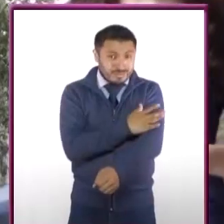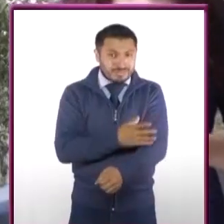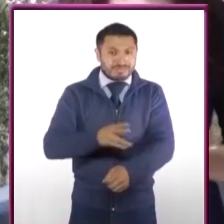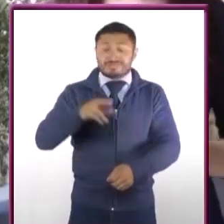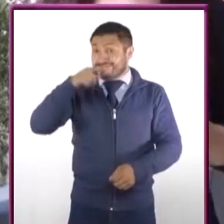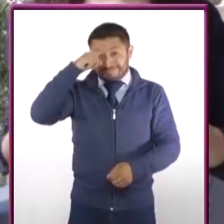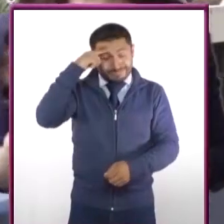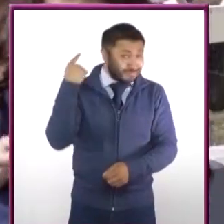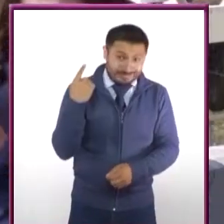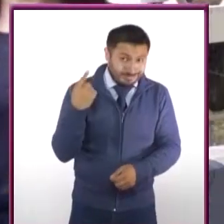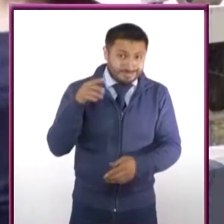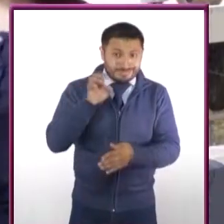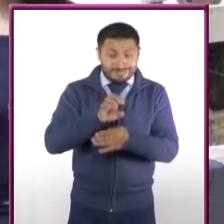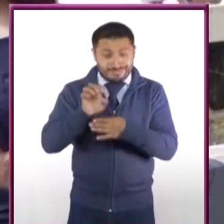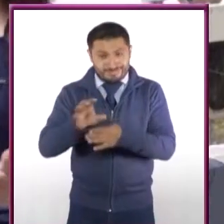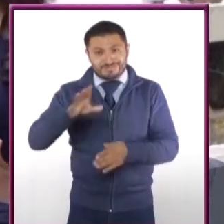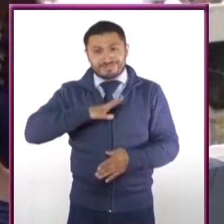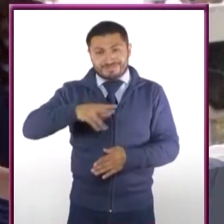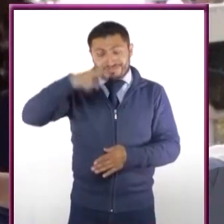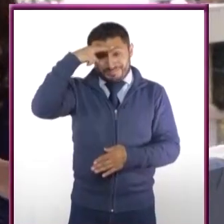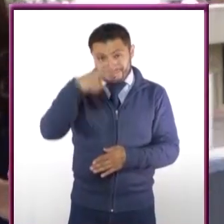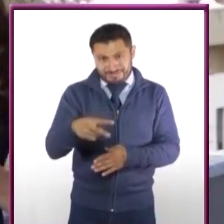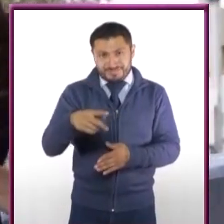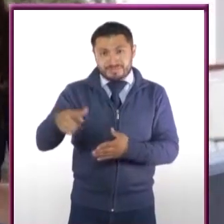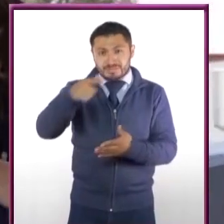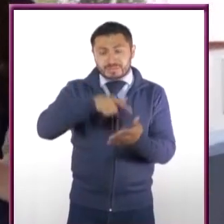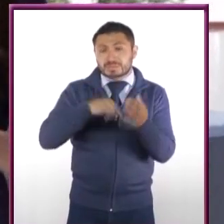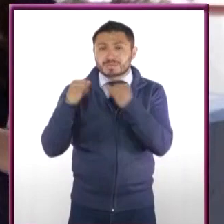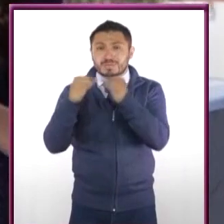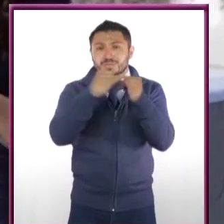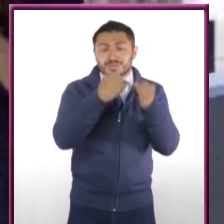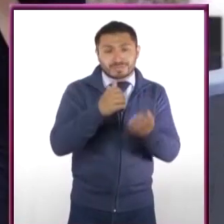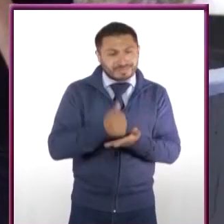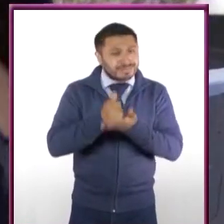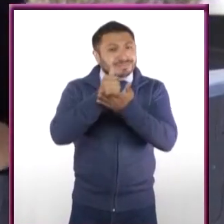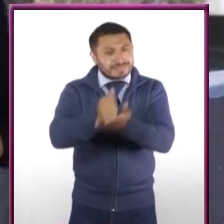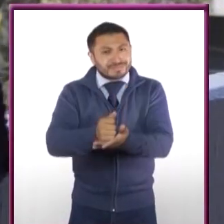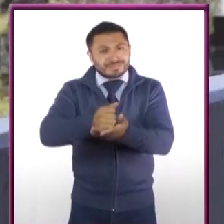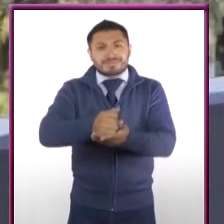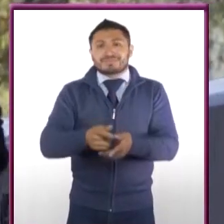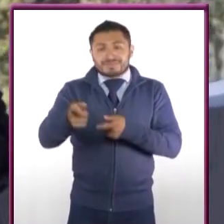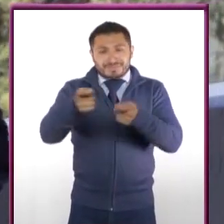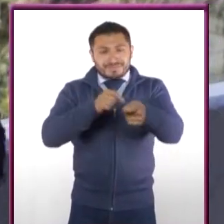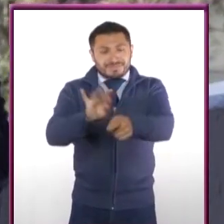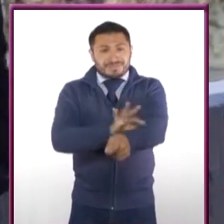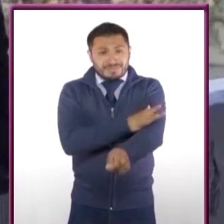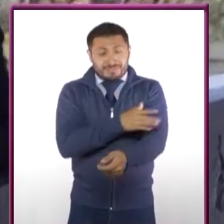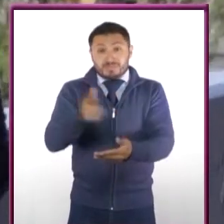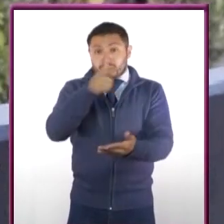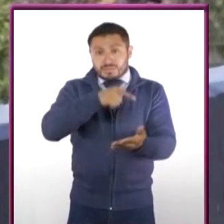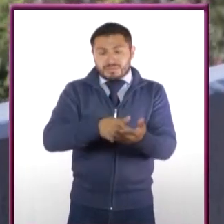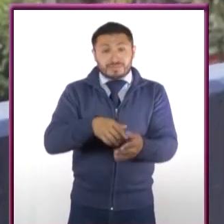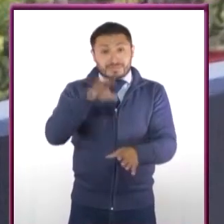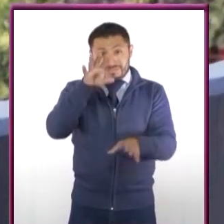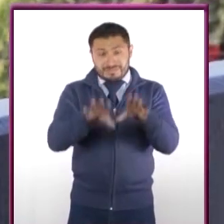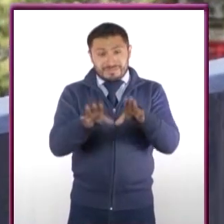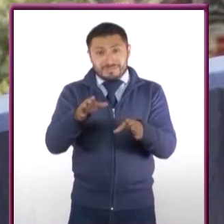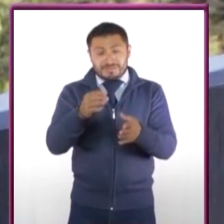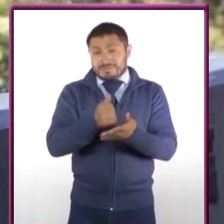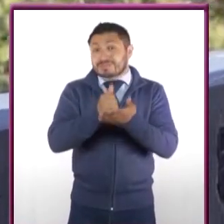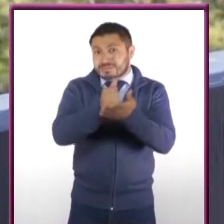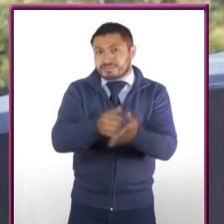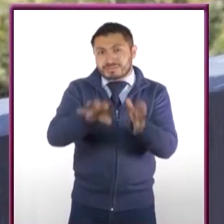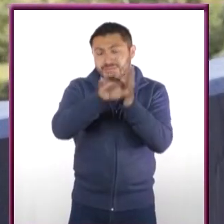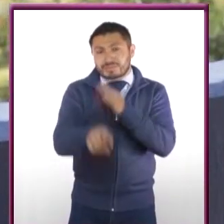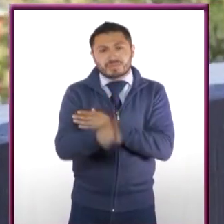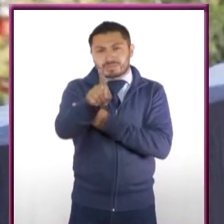que en México existen instancias de apoyo emocional, lugares a los cuales acudir cuando definitivamente no sabemos qué hacer con la tristeza o la angustia,